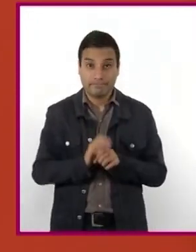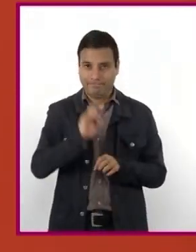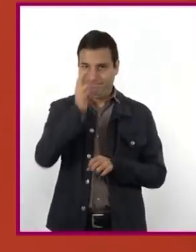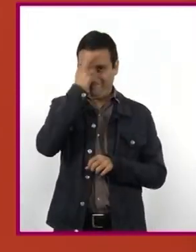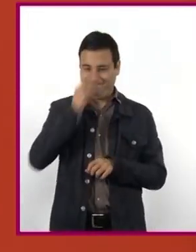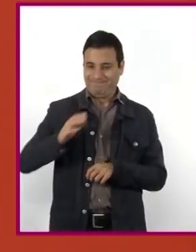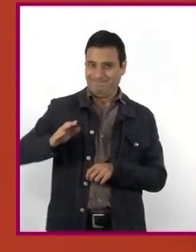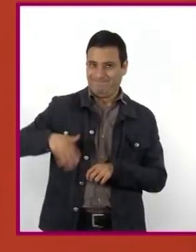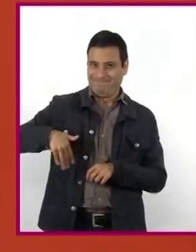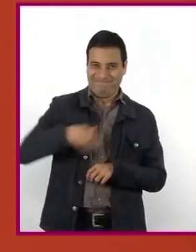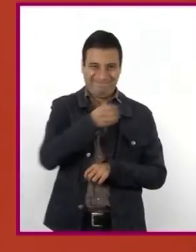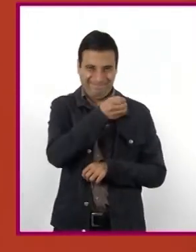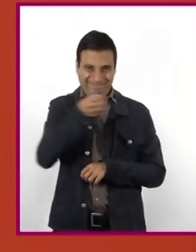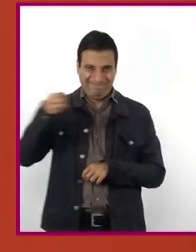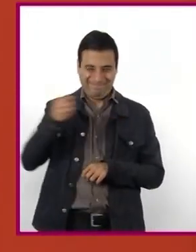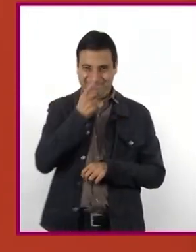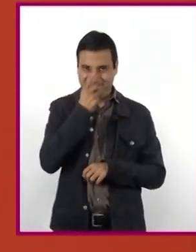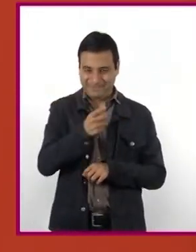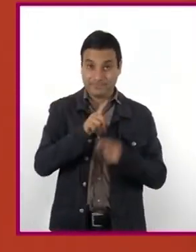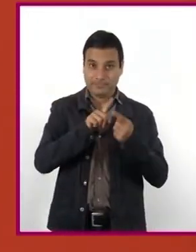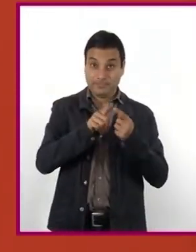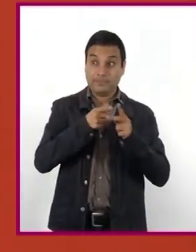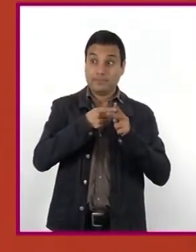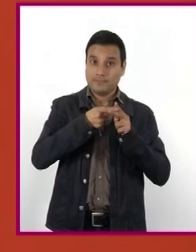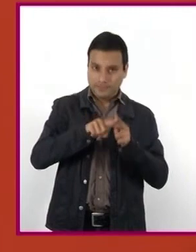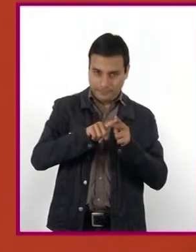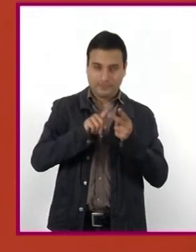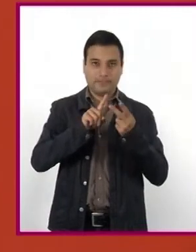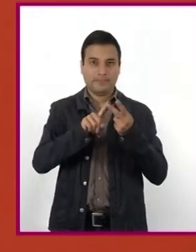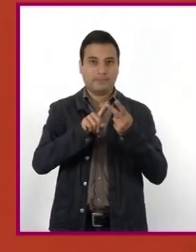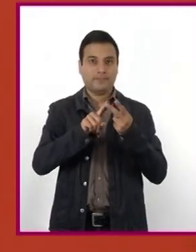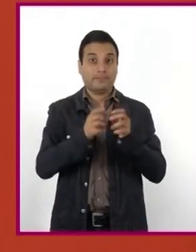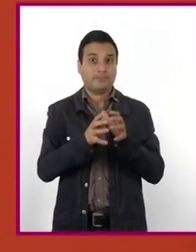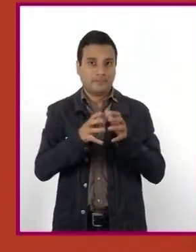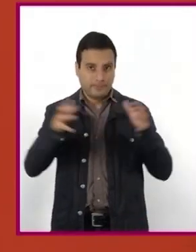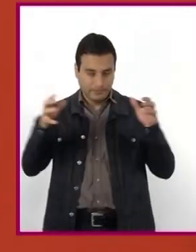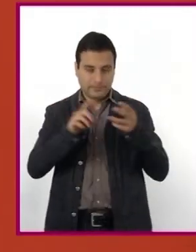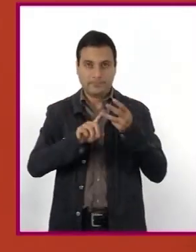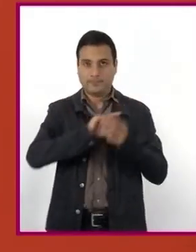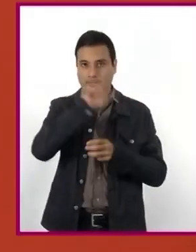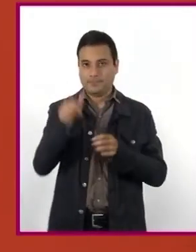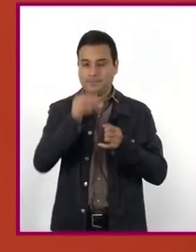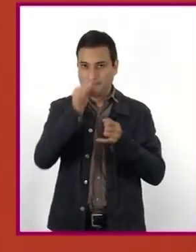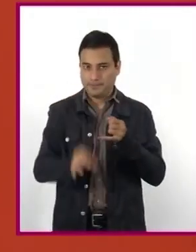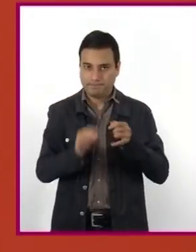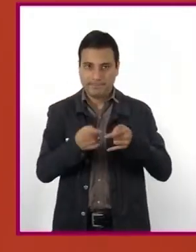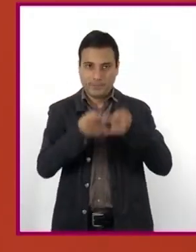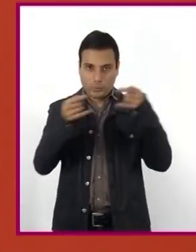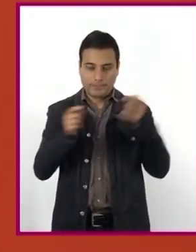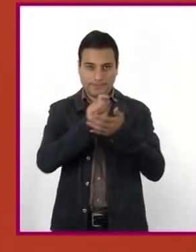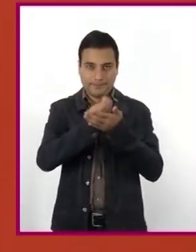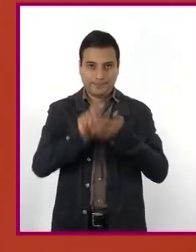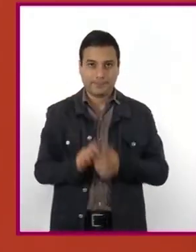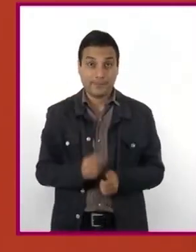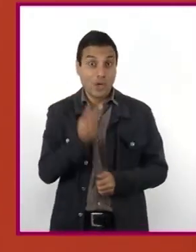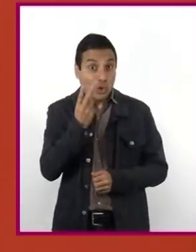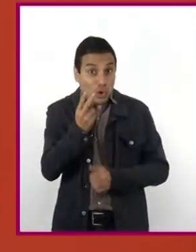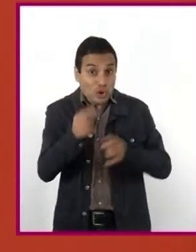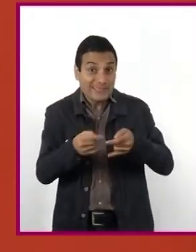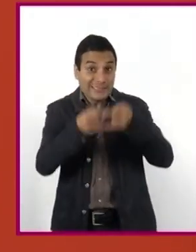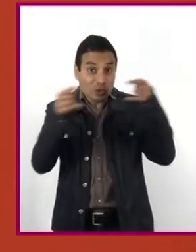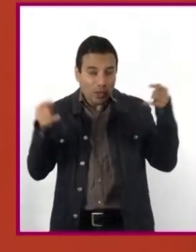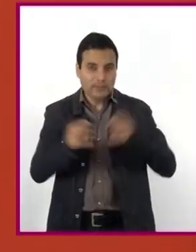que ya hemos visto. Un inicio, un nudo y un desenlace. Las dos historias que